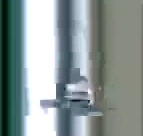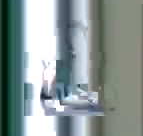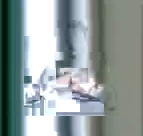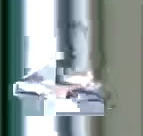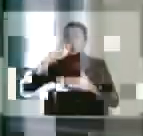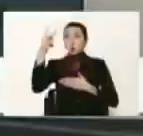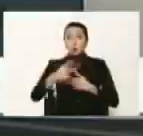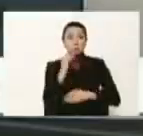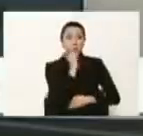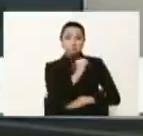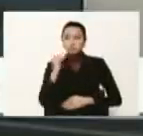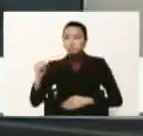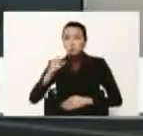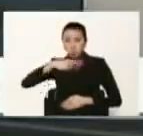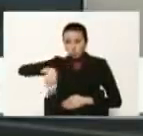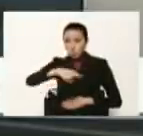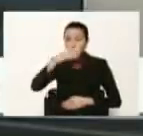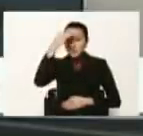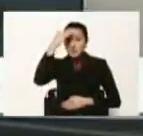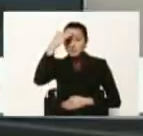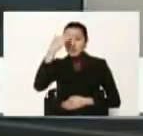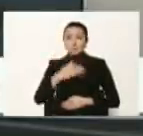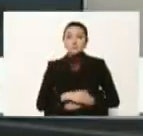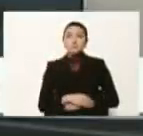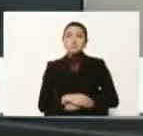Magnicidio, ustedes saben